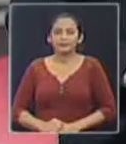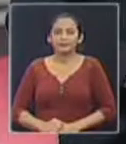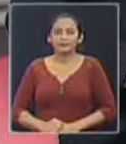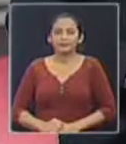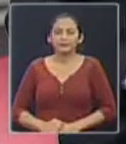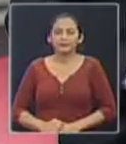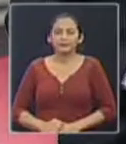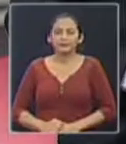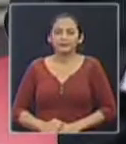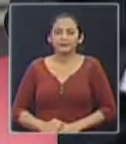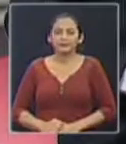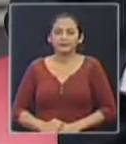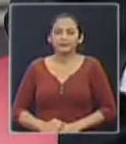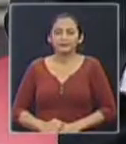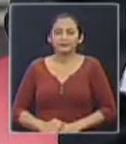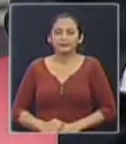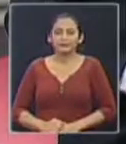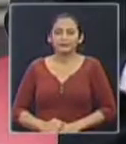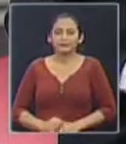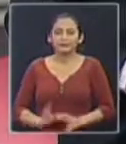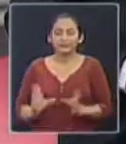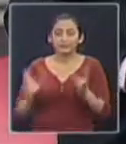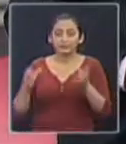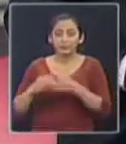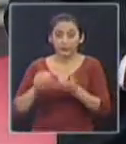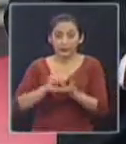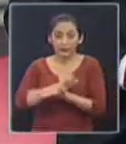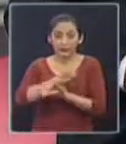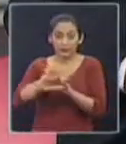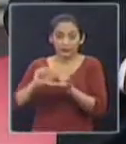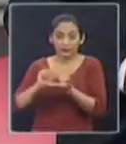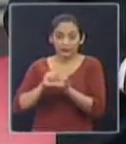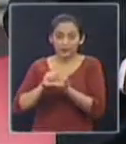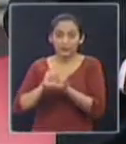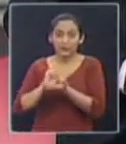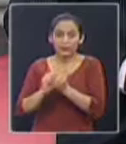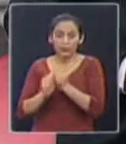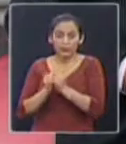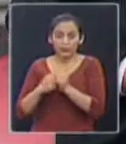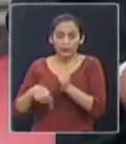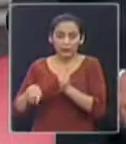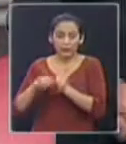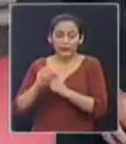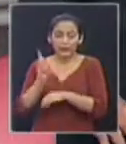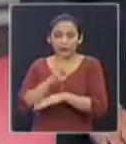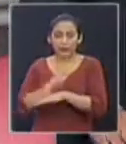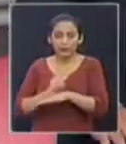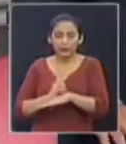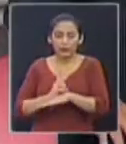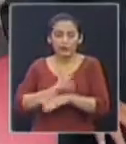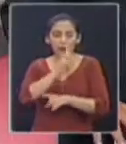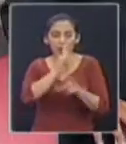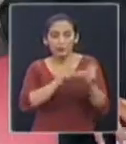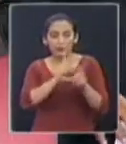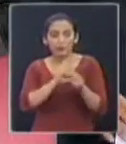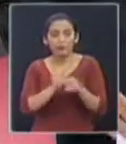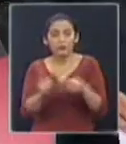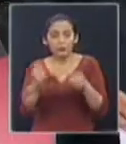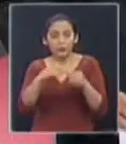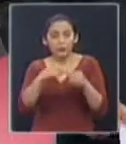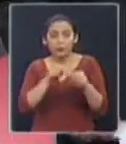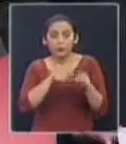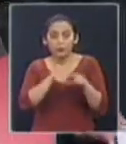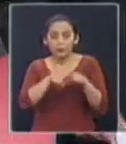Les contamos ahora que directivos de la Federación Deportiva de la SOAI realizaron el abanderamiento y la entrega de uniformes a sus deportistas que competirán en los Juegos